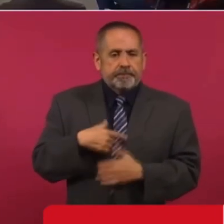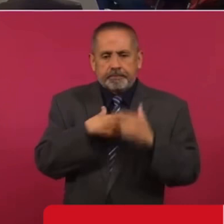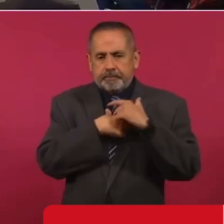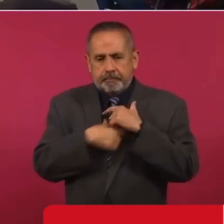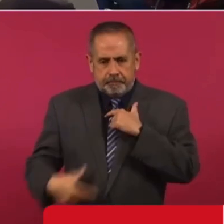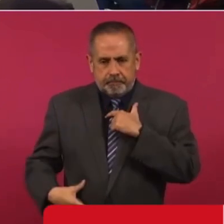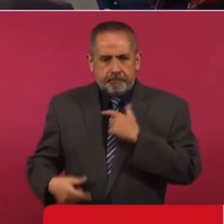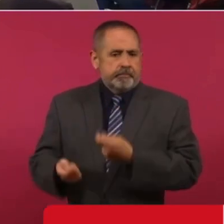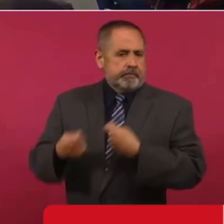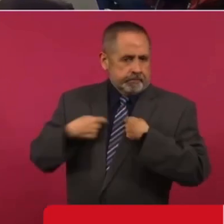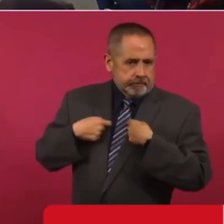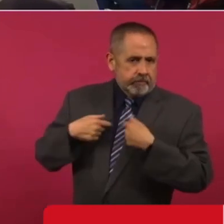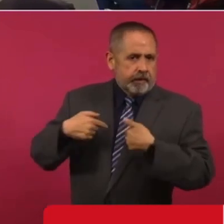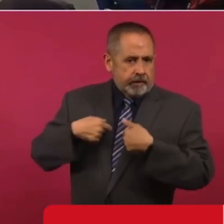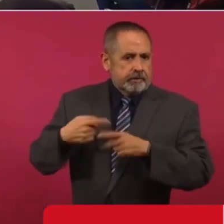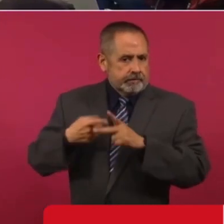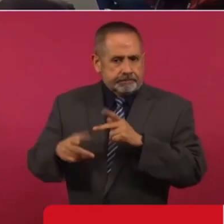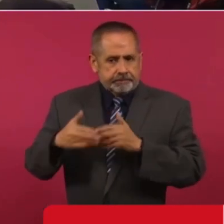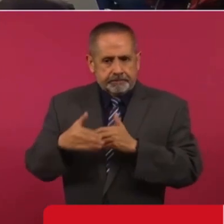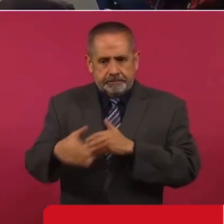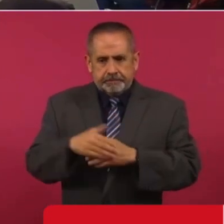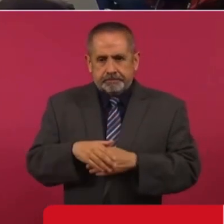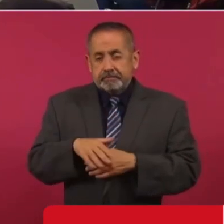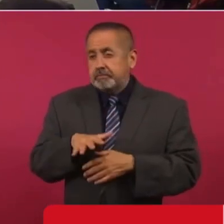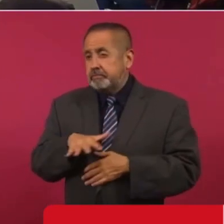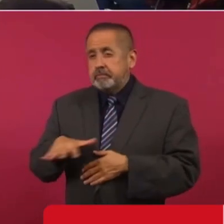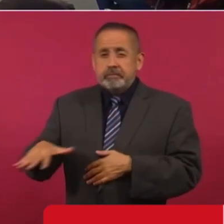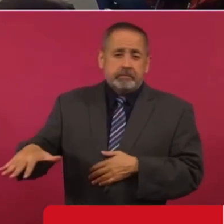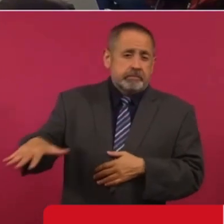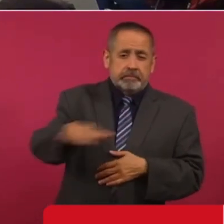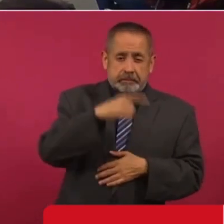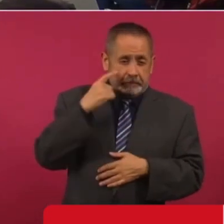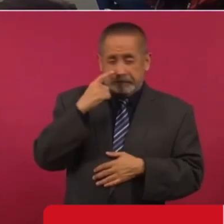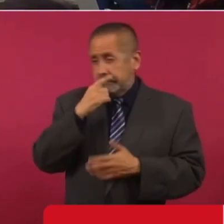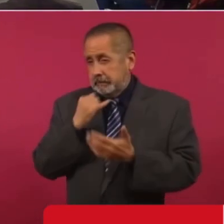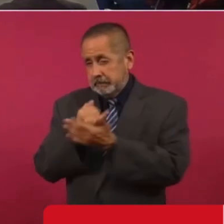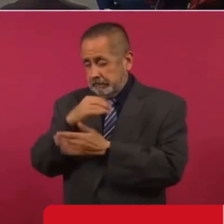a la presidencia por un movimiento democrático,